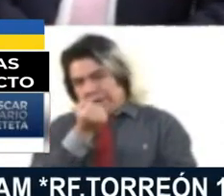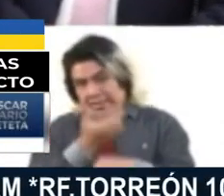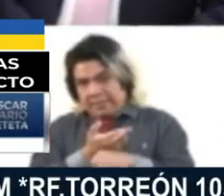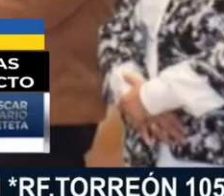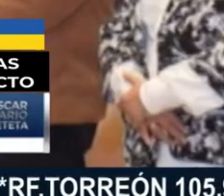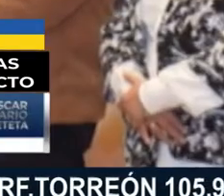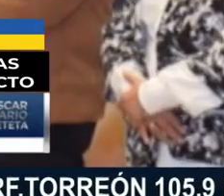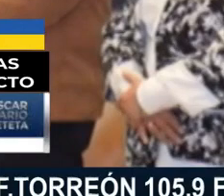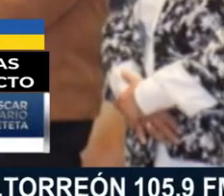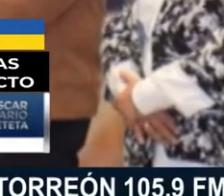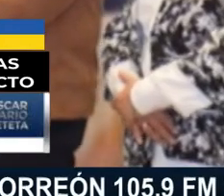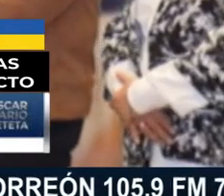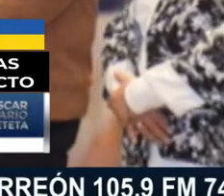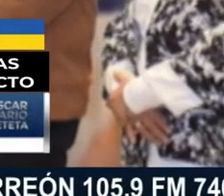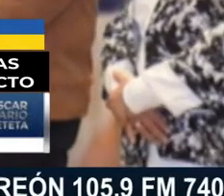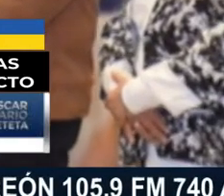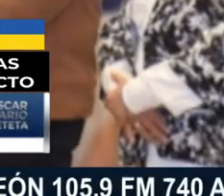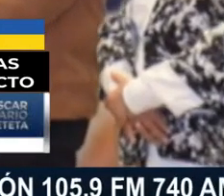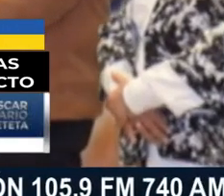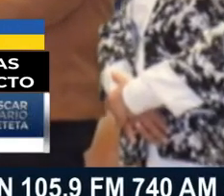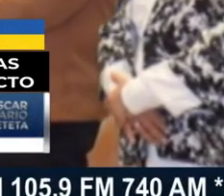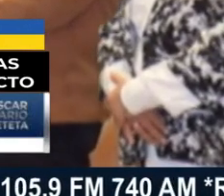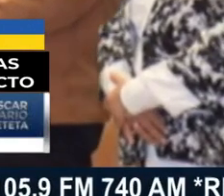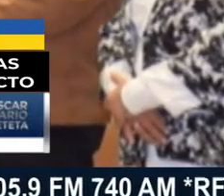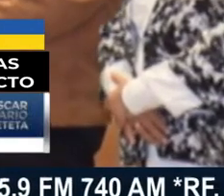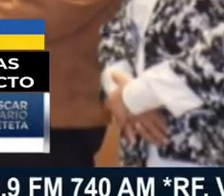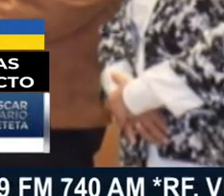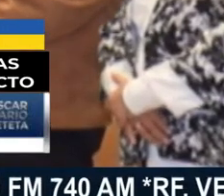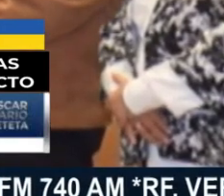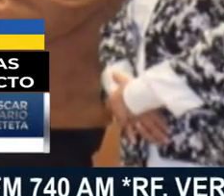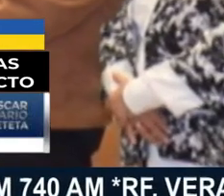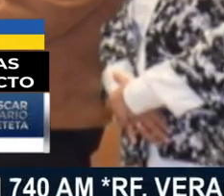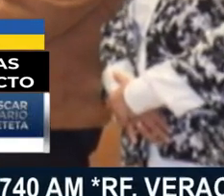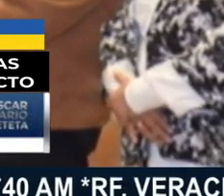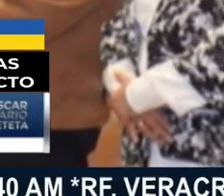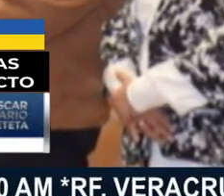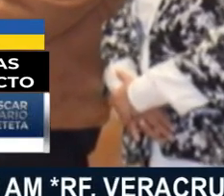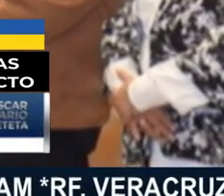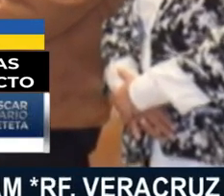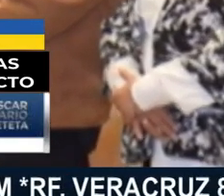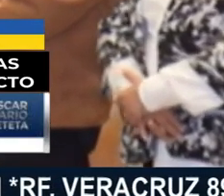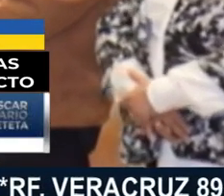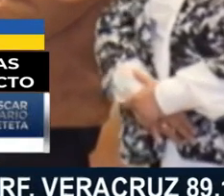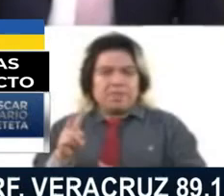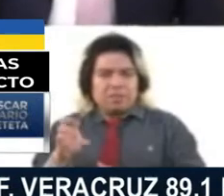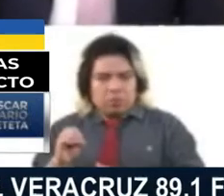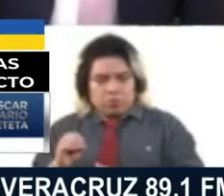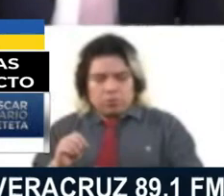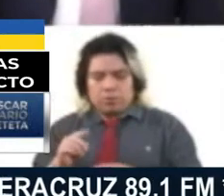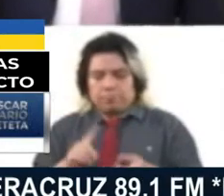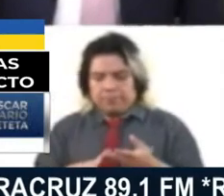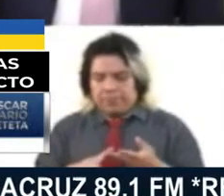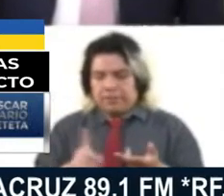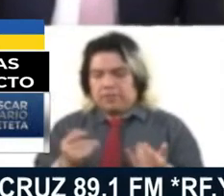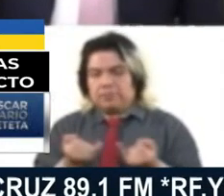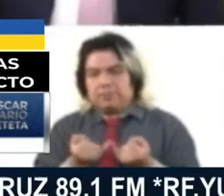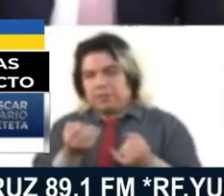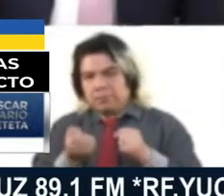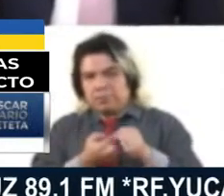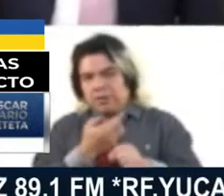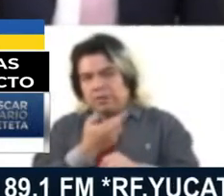Educación Pública y ganadora de la encuesta de Morena para definir la candidatura del partido en el Estado de México. La mandataria